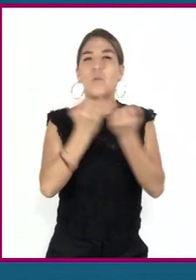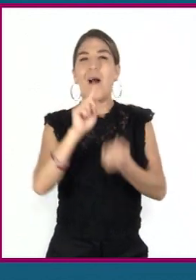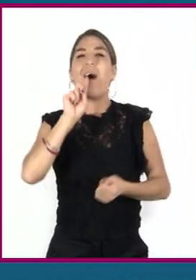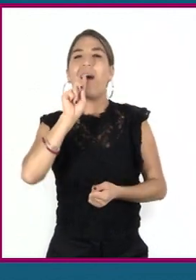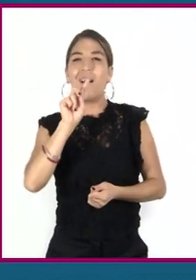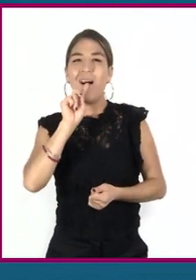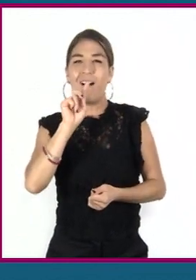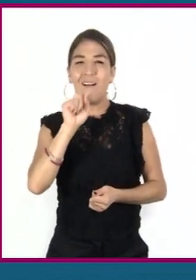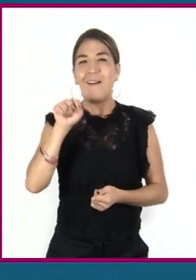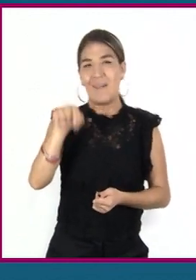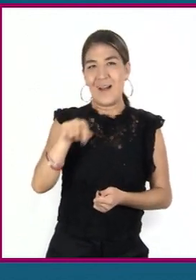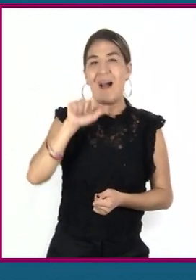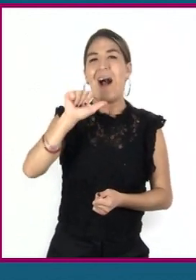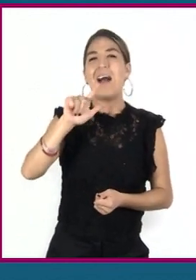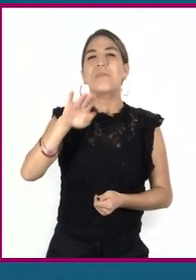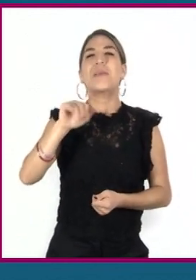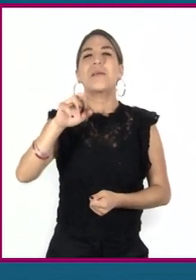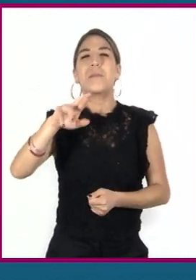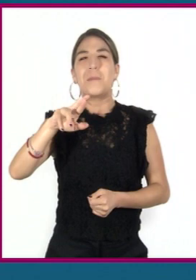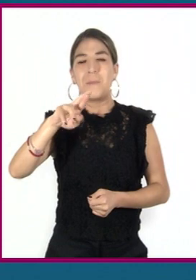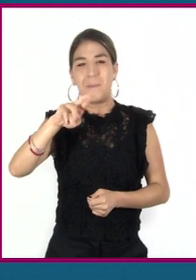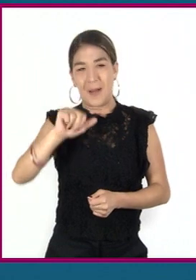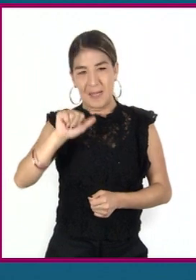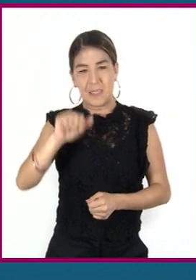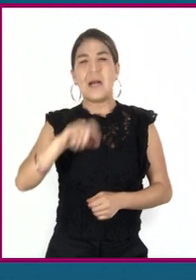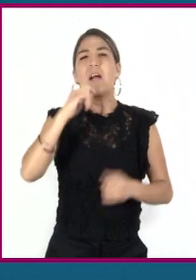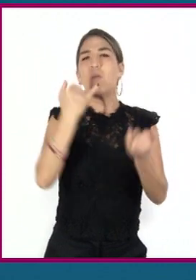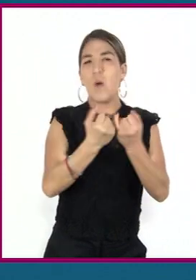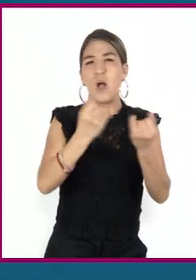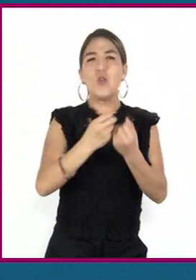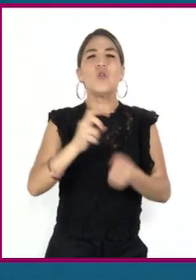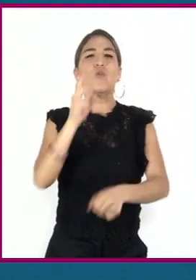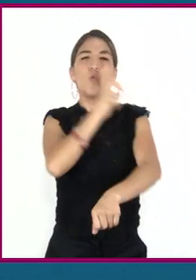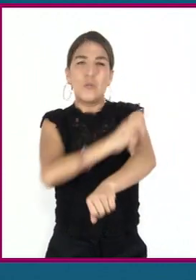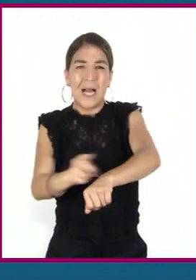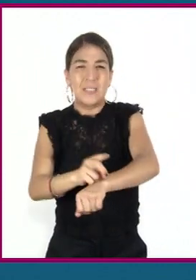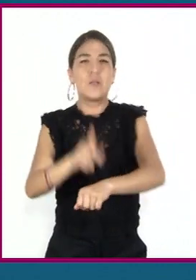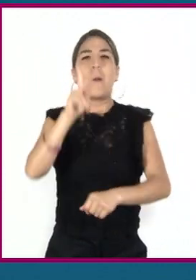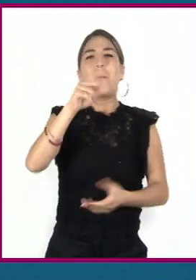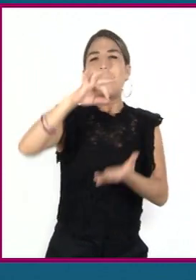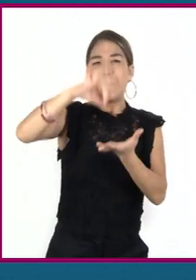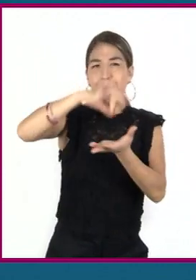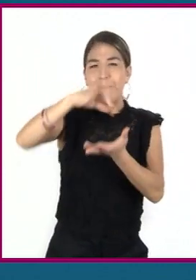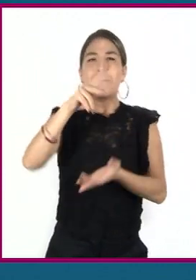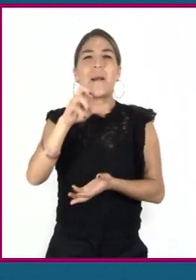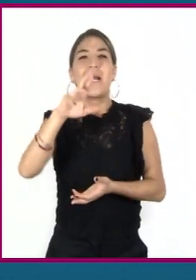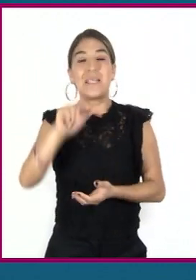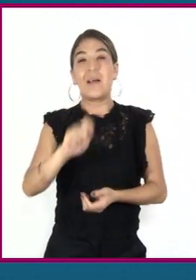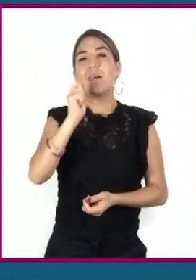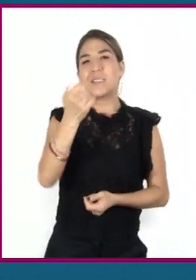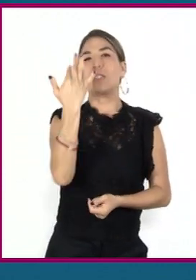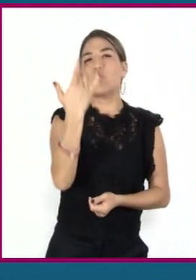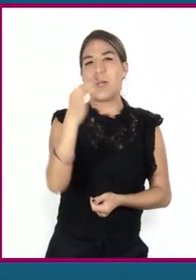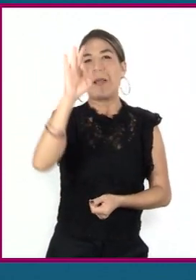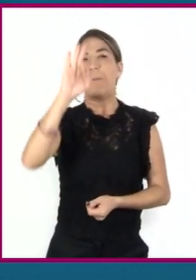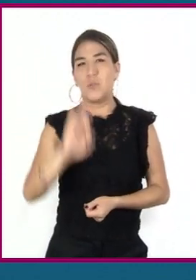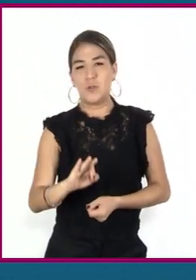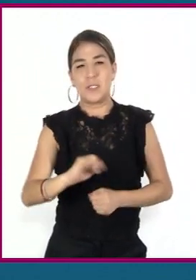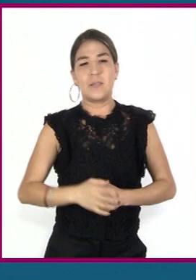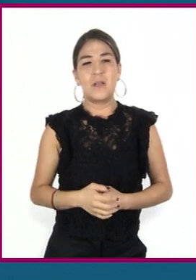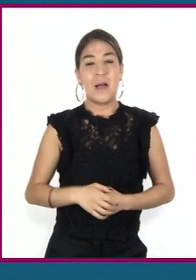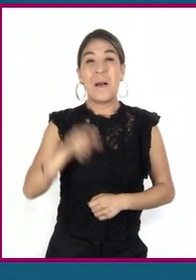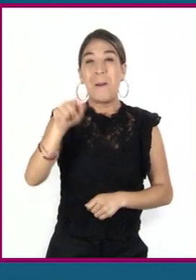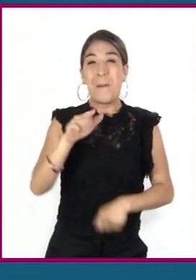almíbar. Para duraznos y peras, se sugiere que sea de 50%. Una